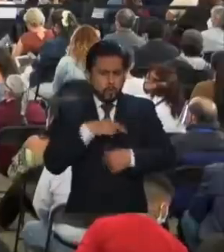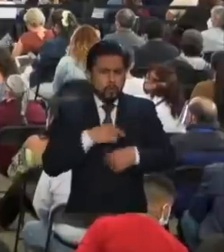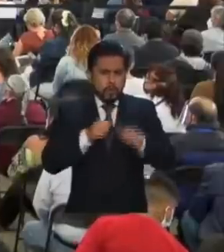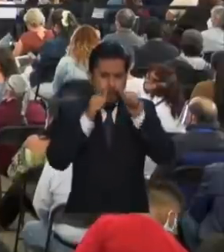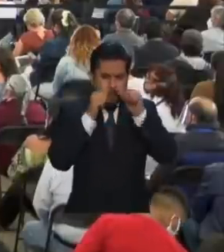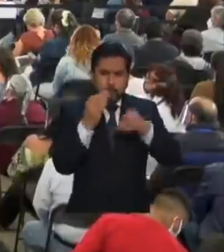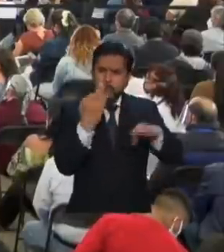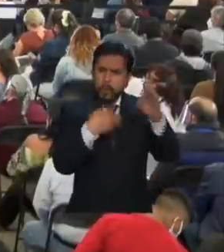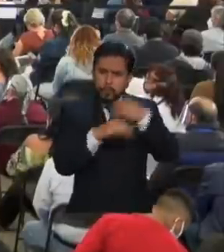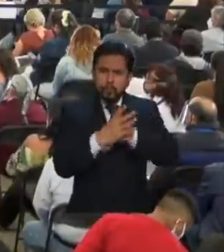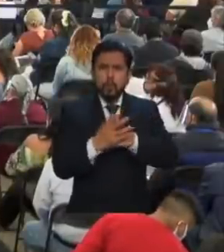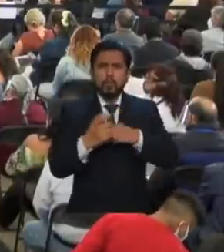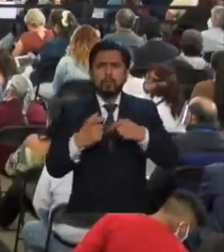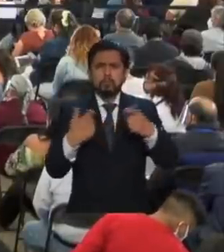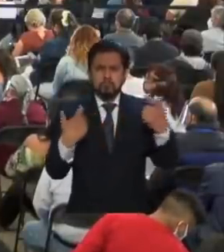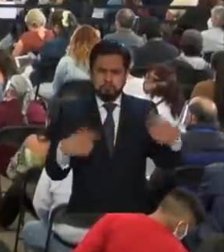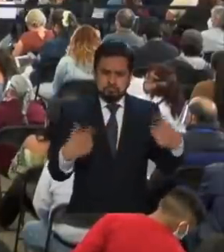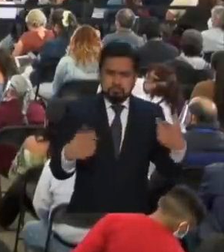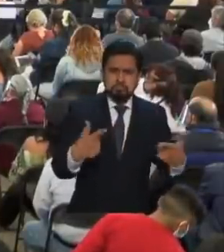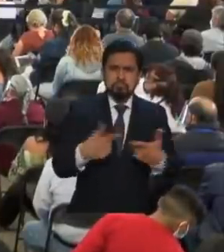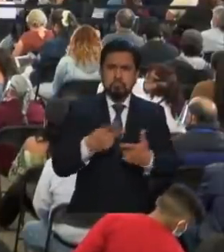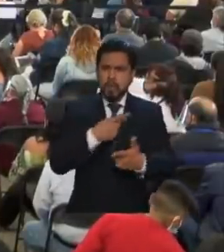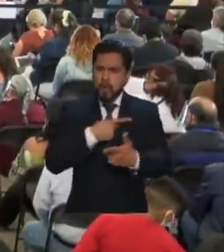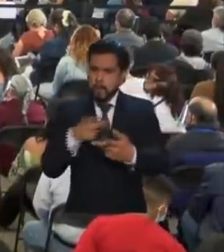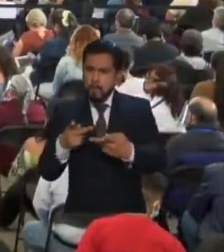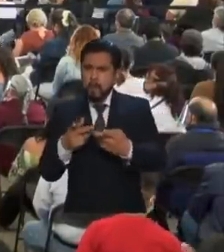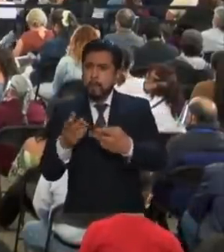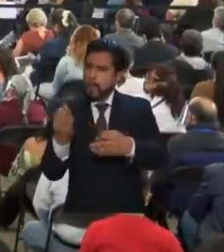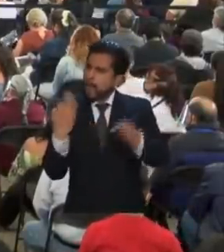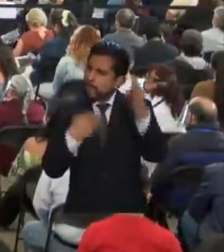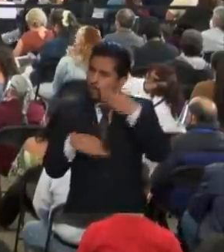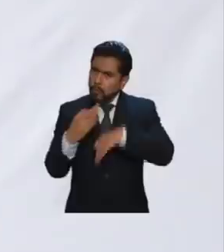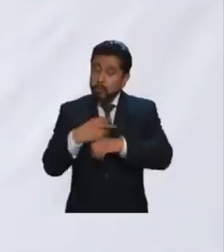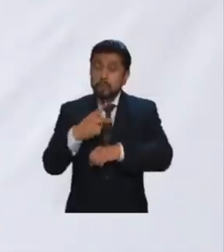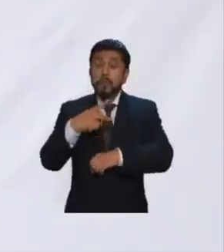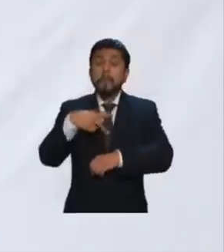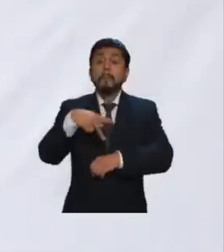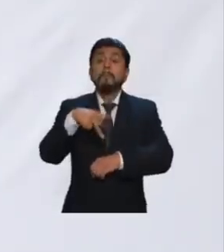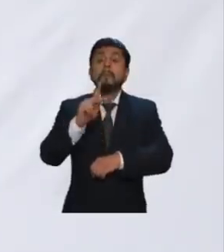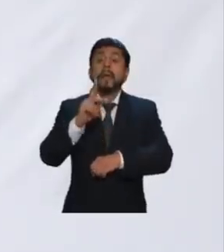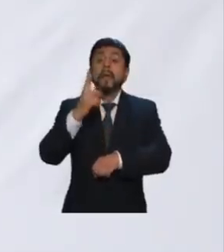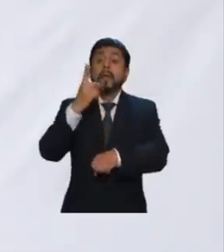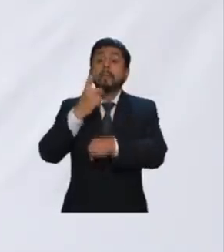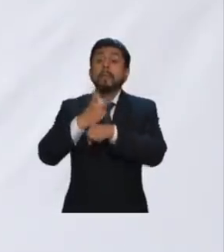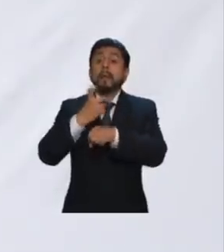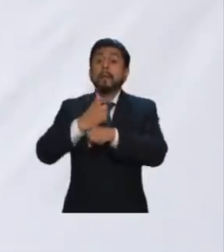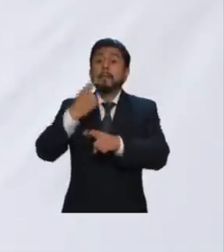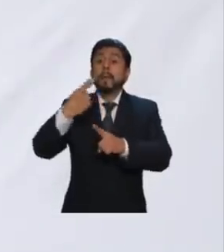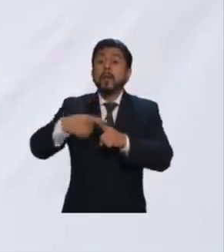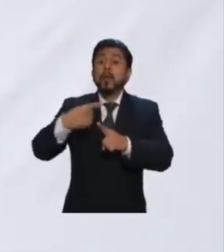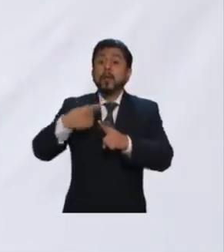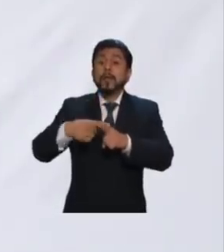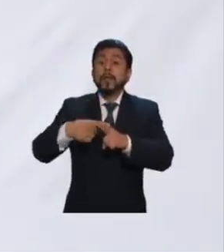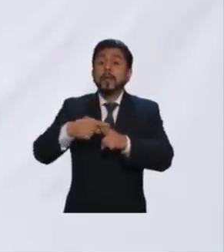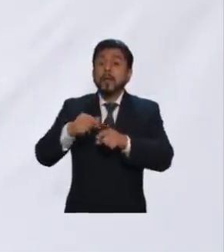medias, gobernamos para todos y para todas. Pero por el bien de todos, primero los pobres.